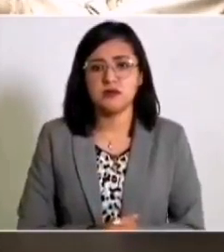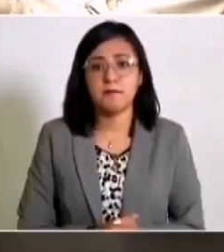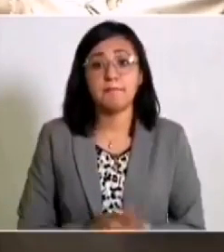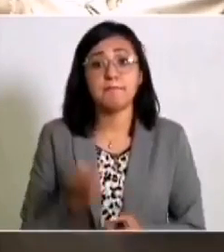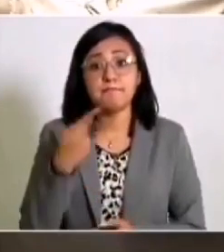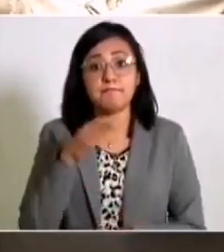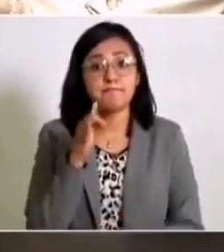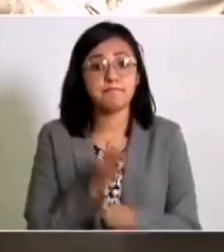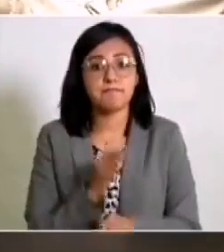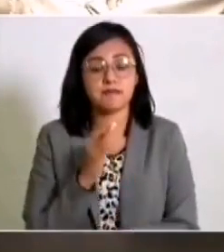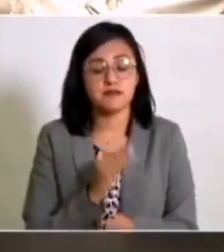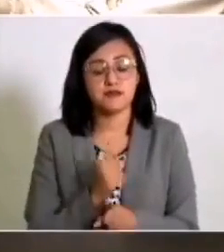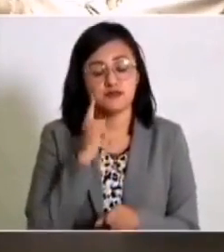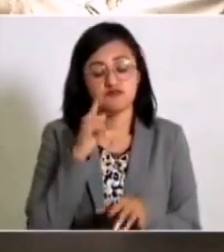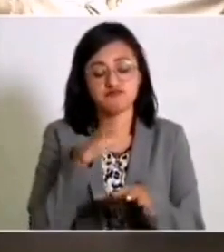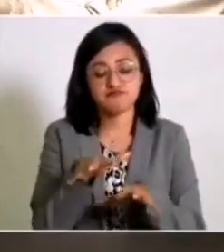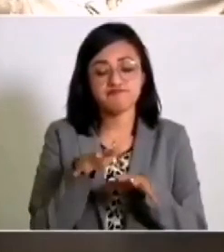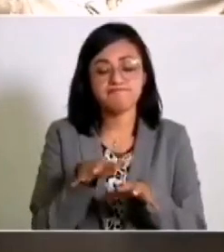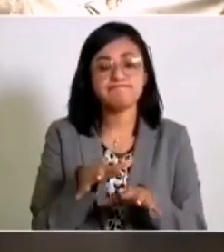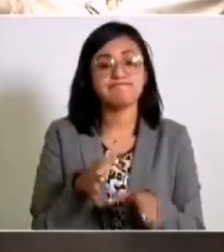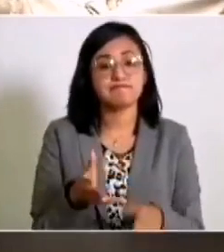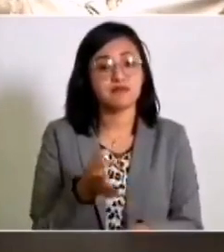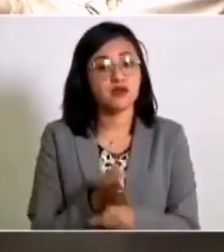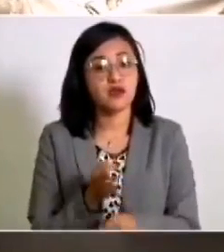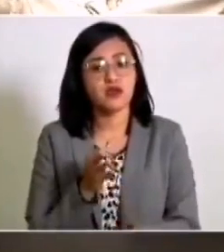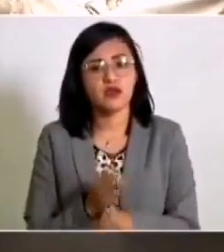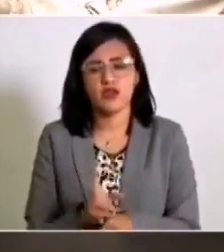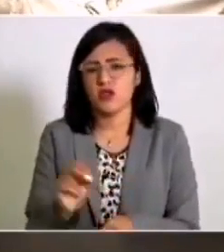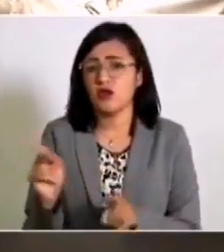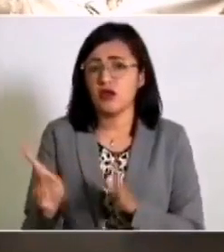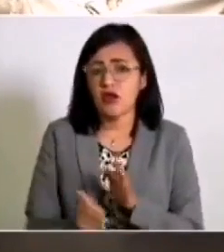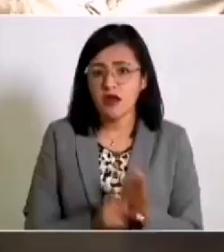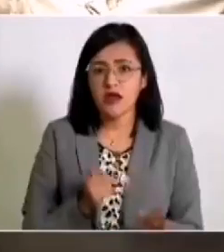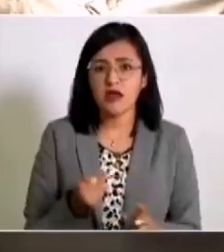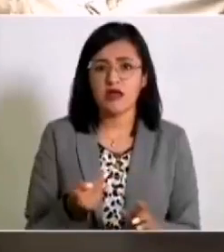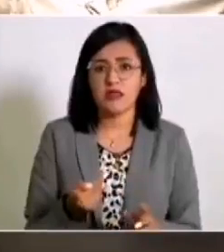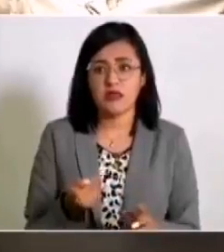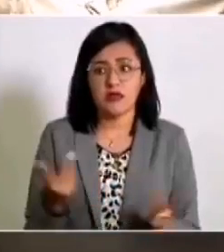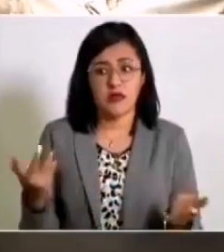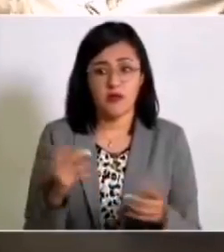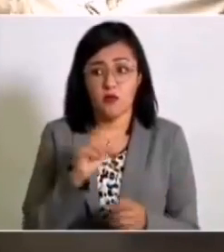Pero este es un caso emblemático que no debe repetirse